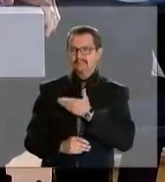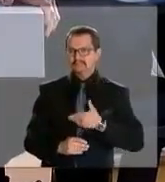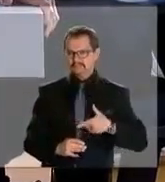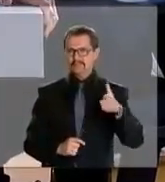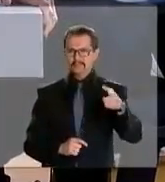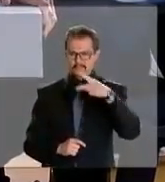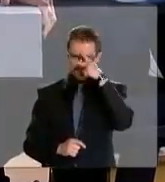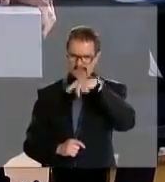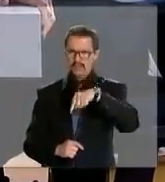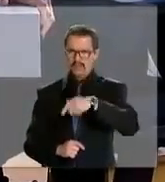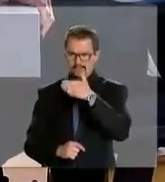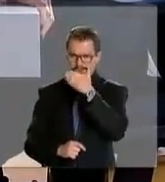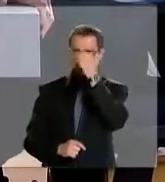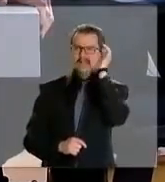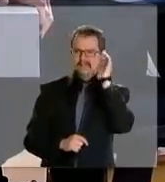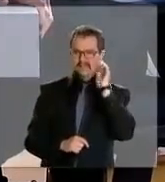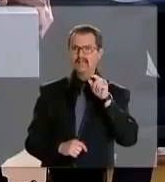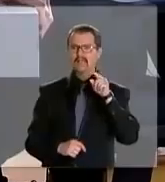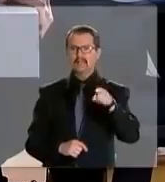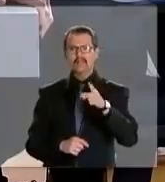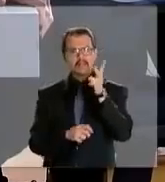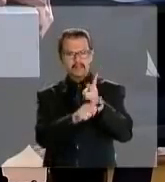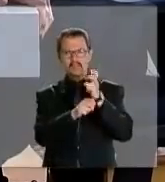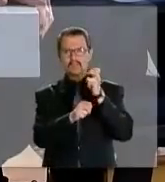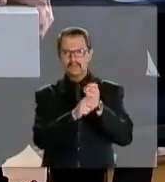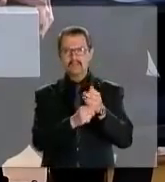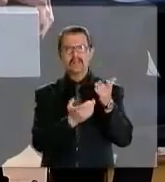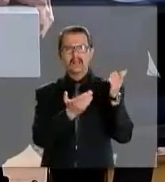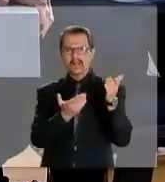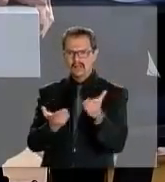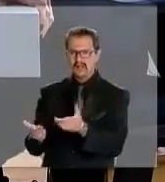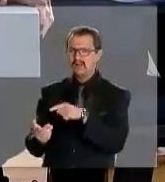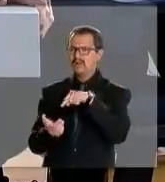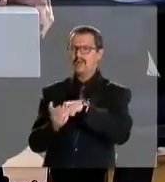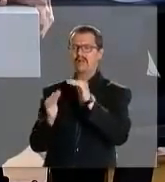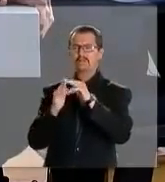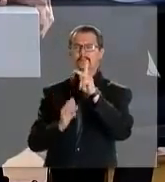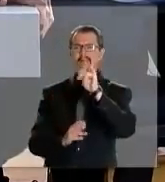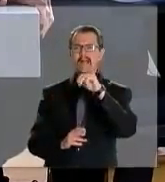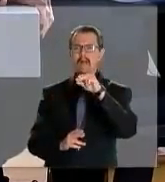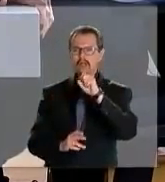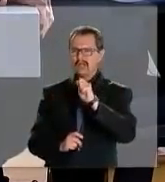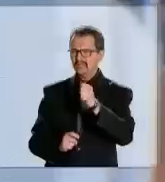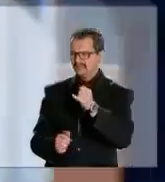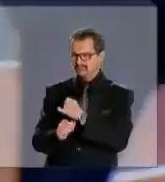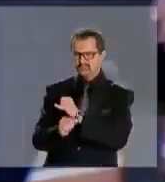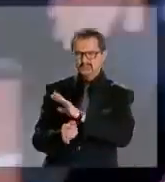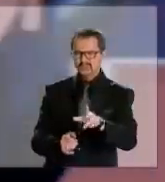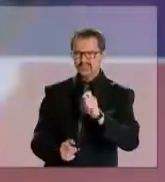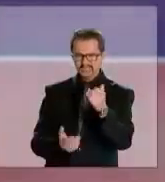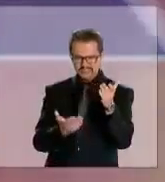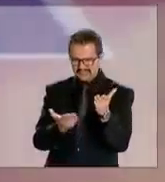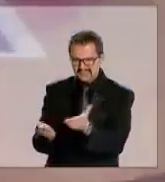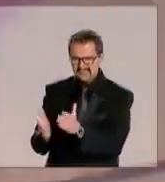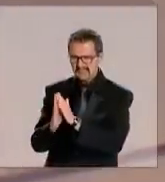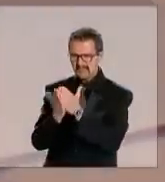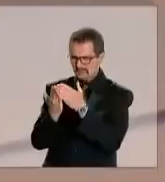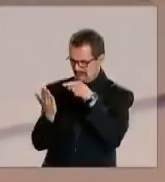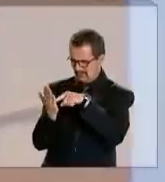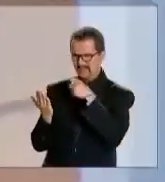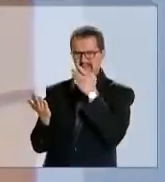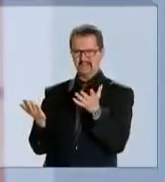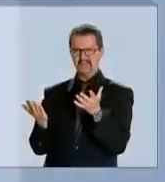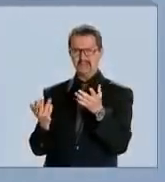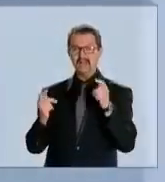calificó la invitación de inexplicable e imperdonable una encuesta posterior siete de cada diez mexicanos dijeron sentirse ofendidos por la visita usted ya estaba en